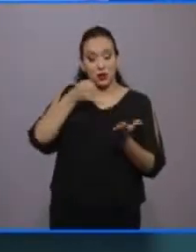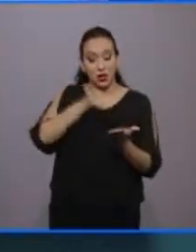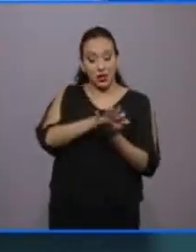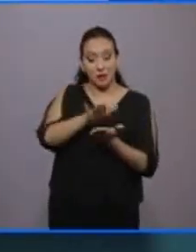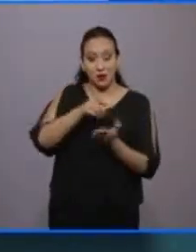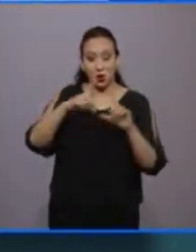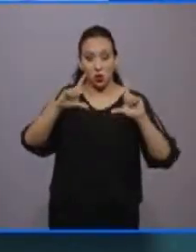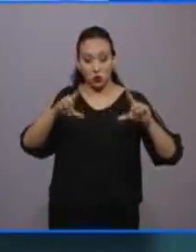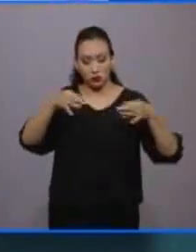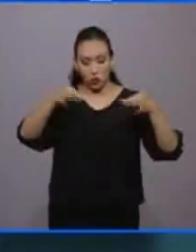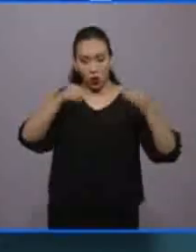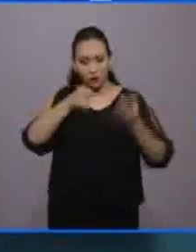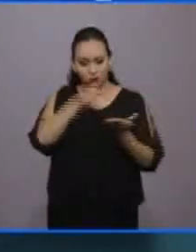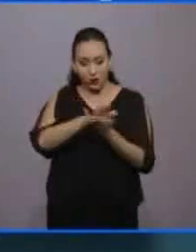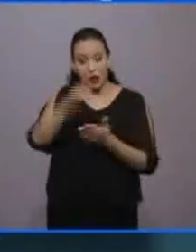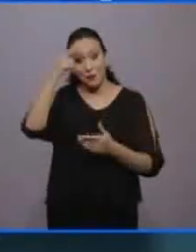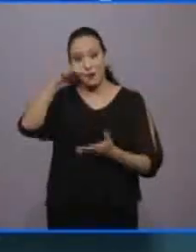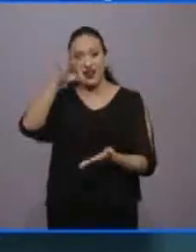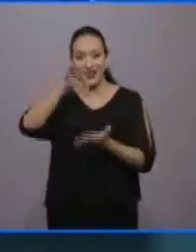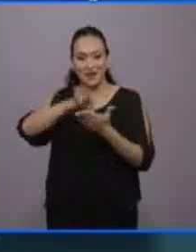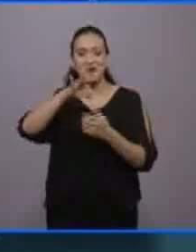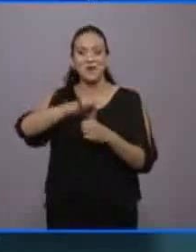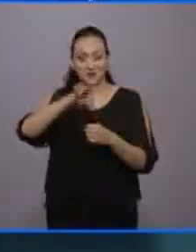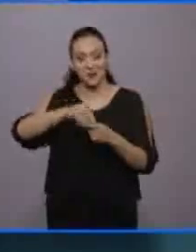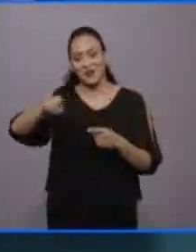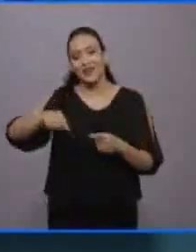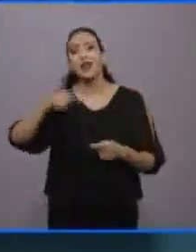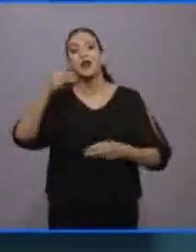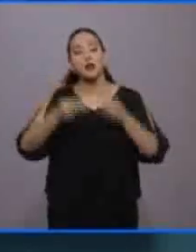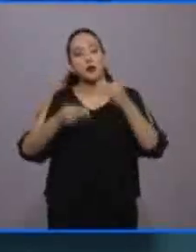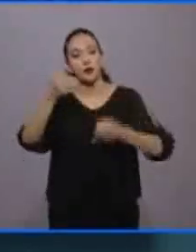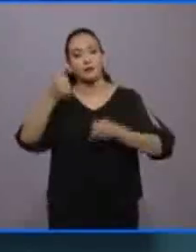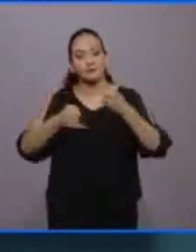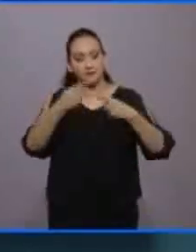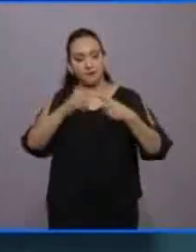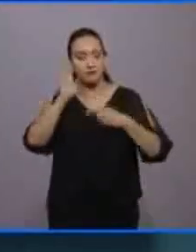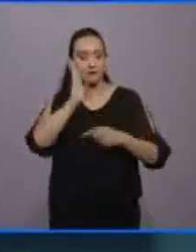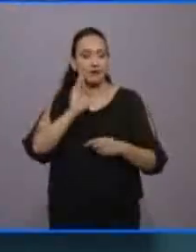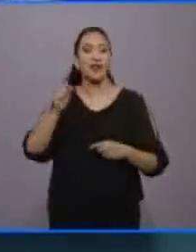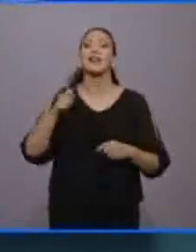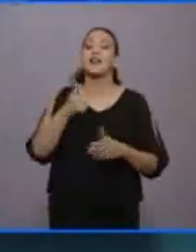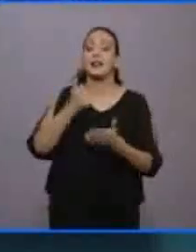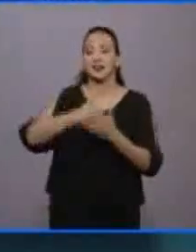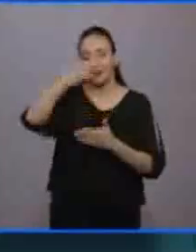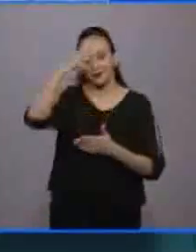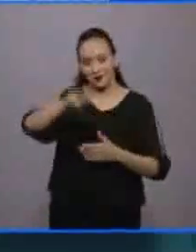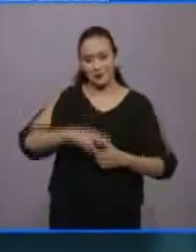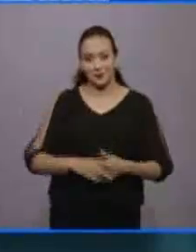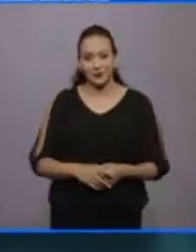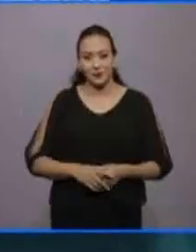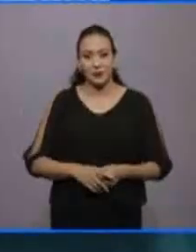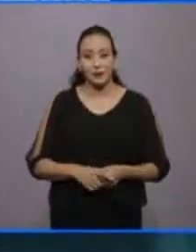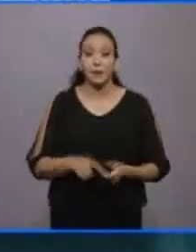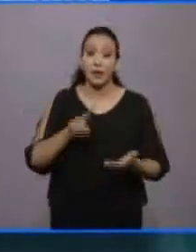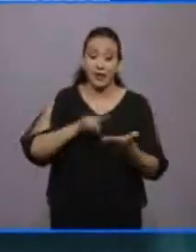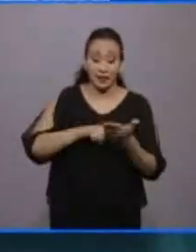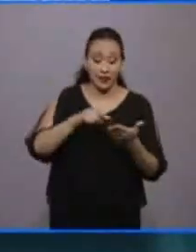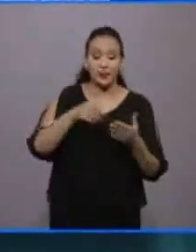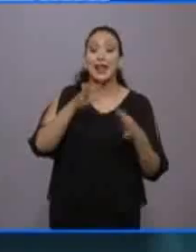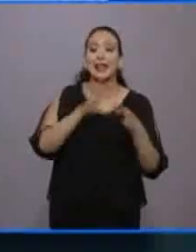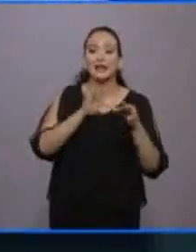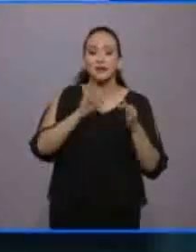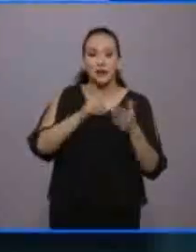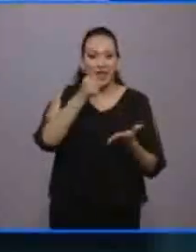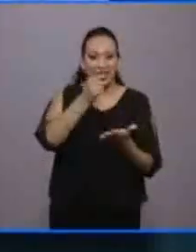se utilizarán para la elección de magistraturas y titulares de juzgados del Poder Judicial de la Ciudad de México, que incluyen medidas de